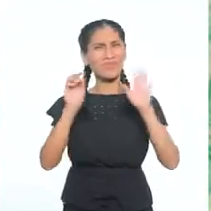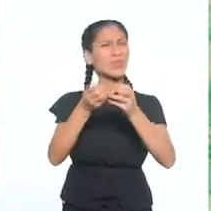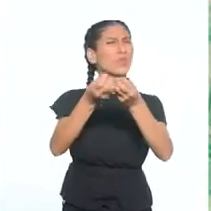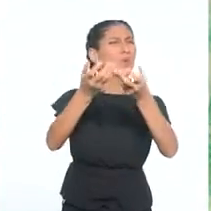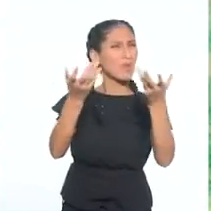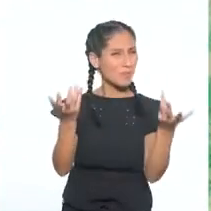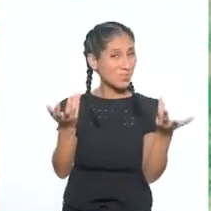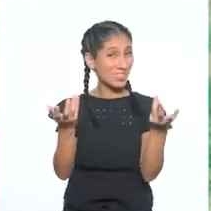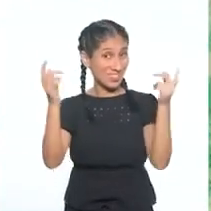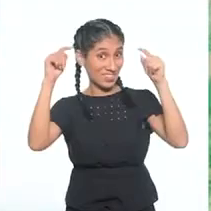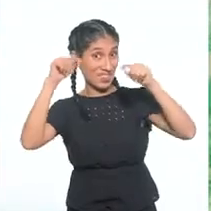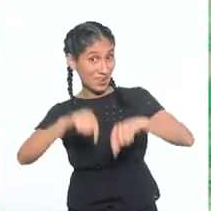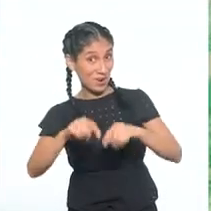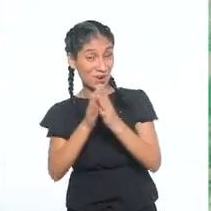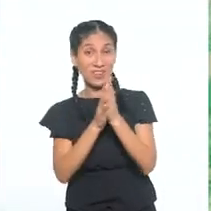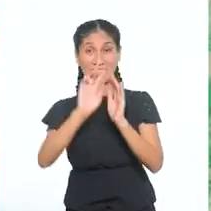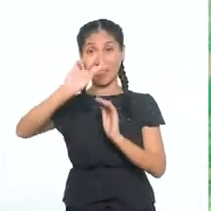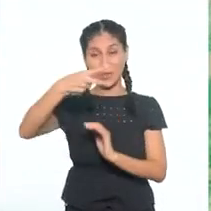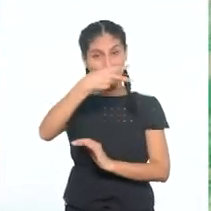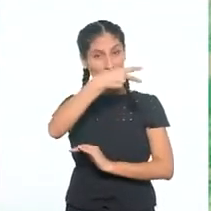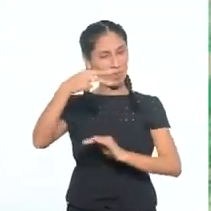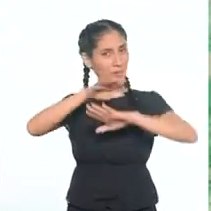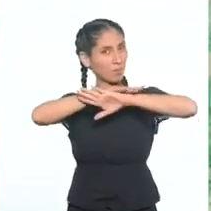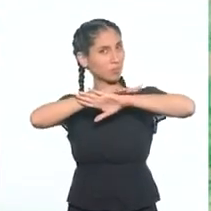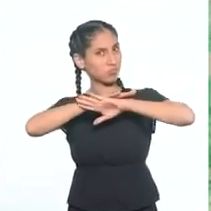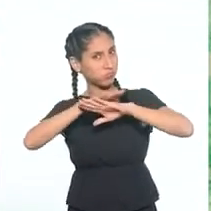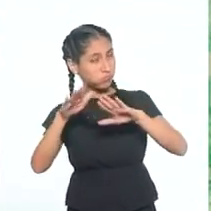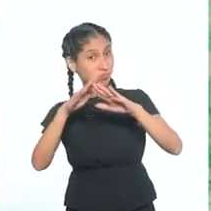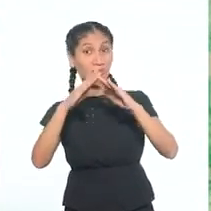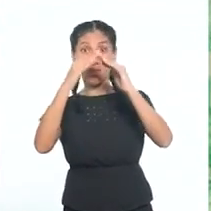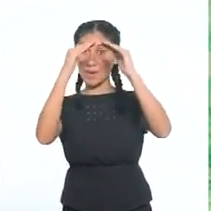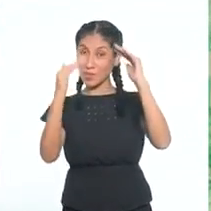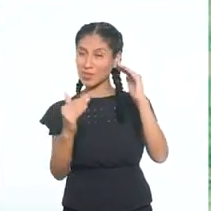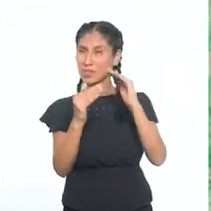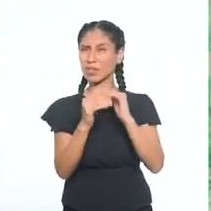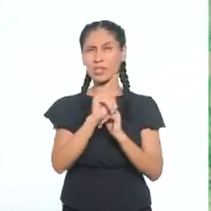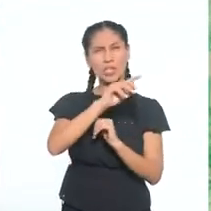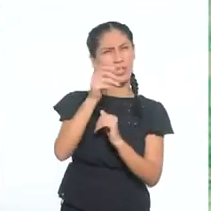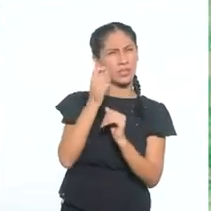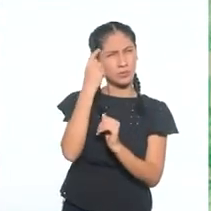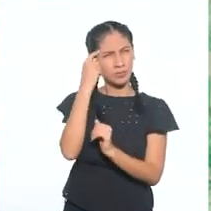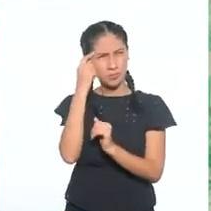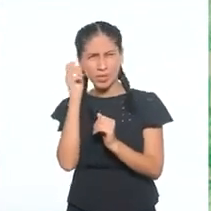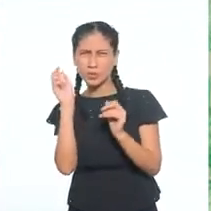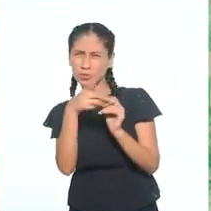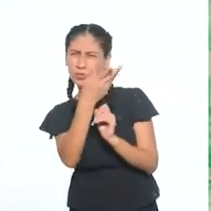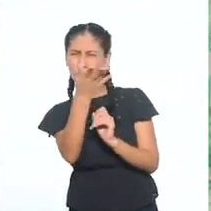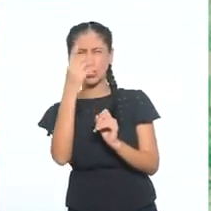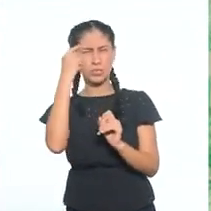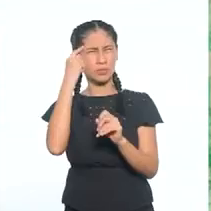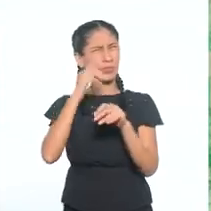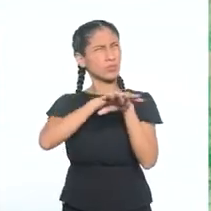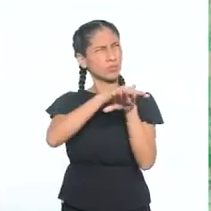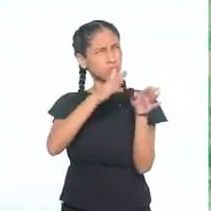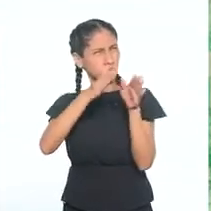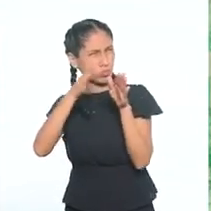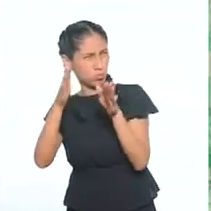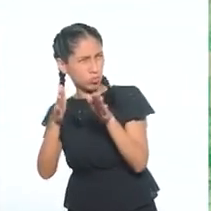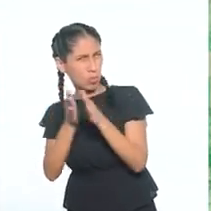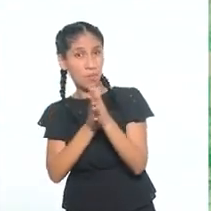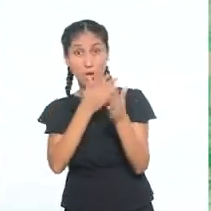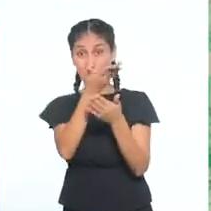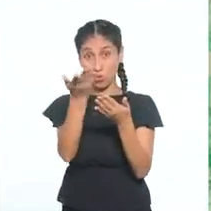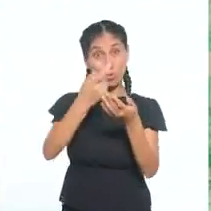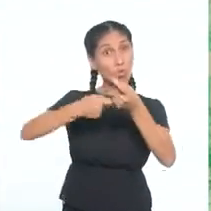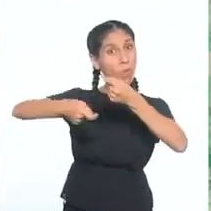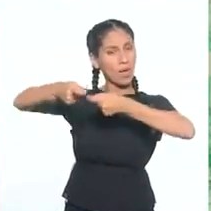como están hoy cerramos la segunda semana de la experiencia de aprendizaje que busca promover la toma de decisiones responsables en